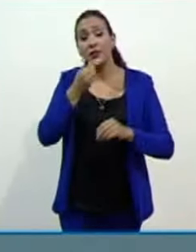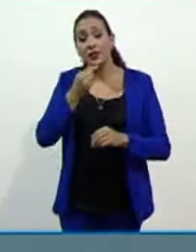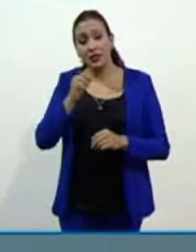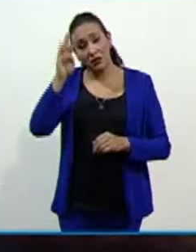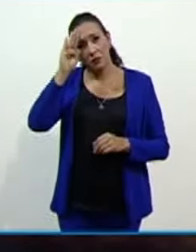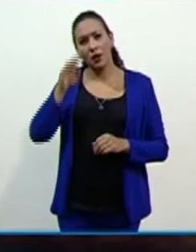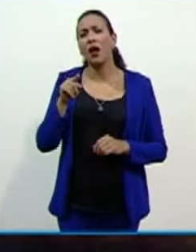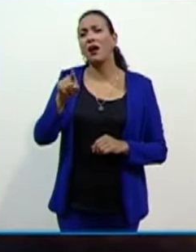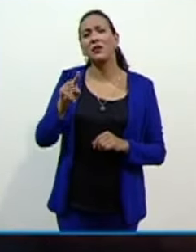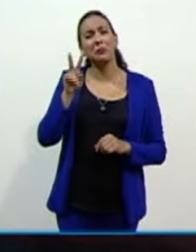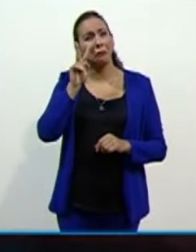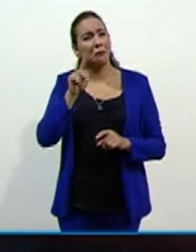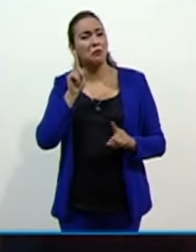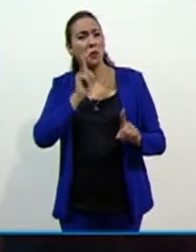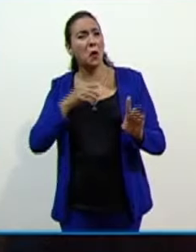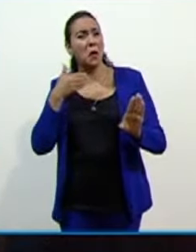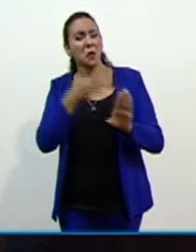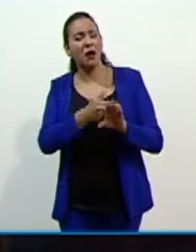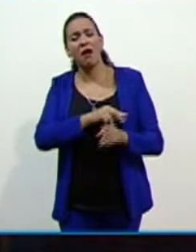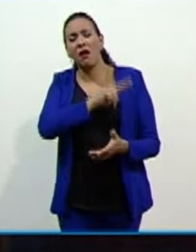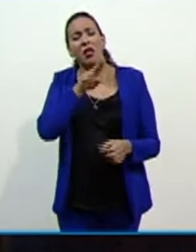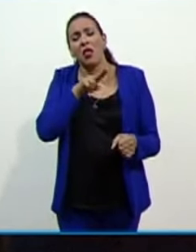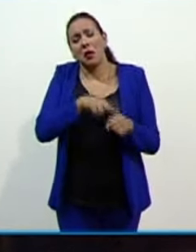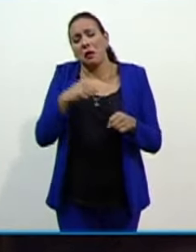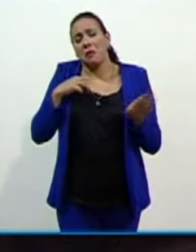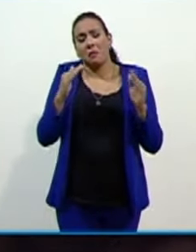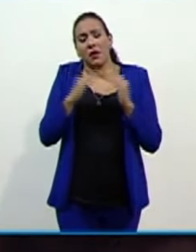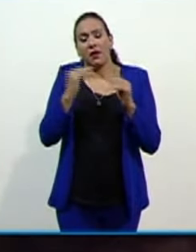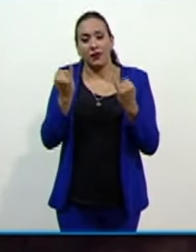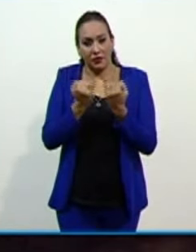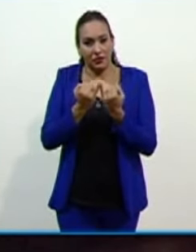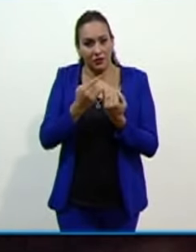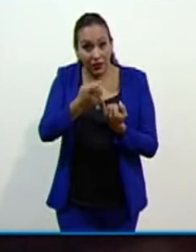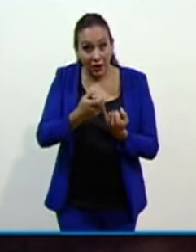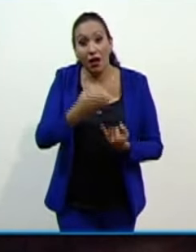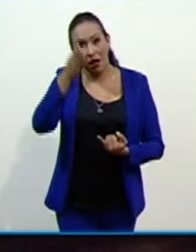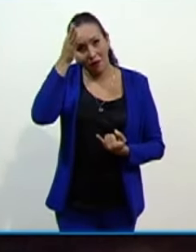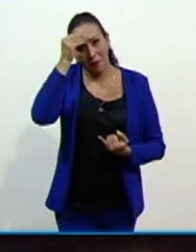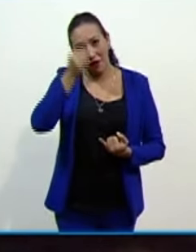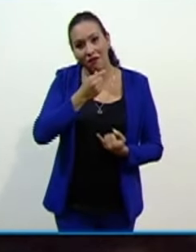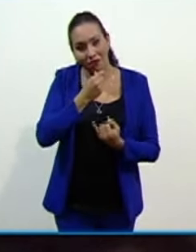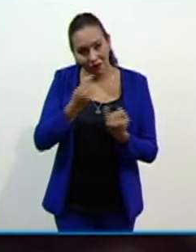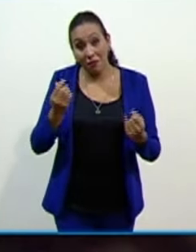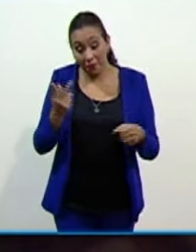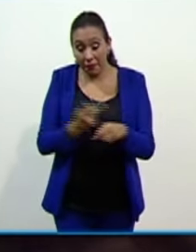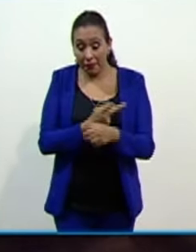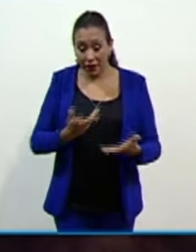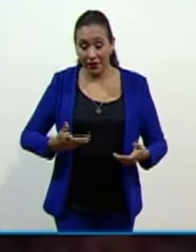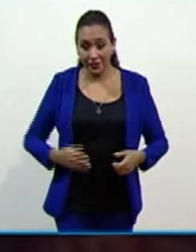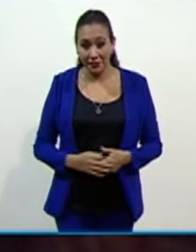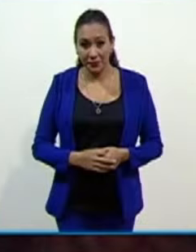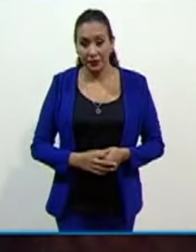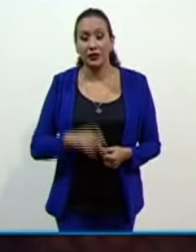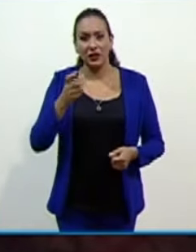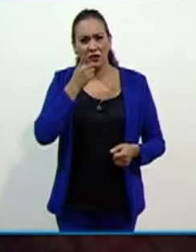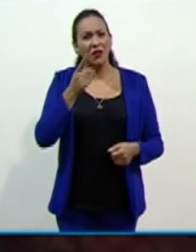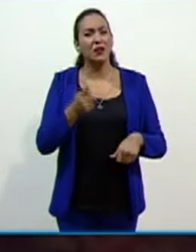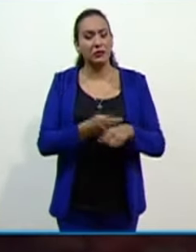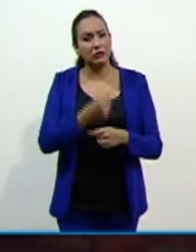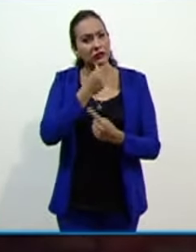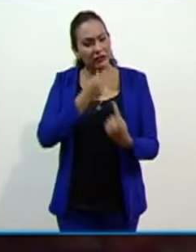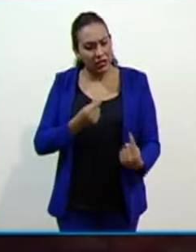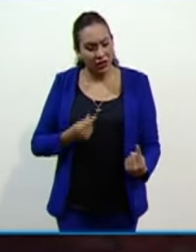y contribuye a desarrollar una indefensión aprendida. Estas afectaciones, indicó, además de perjudicarles en